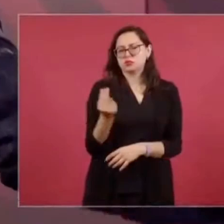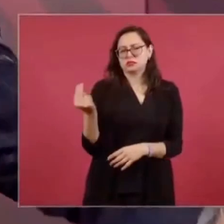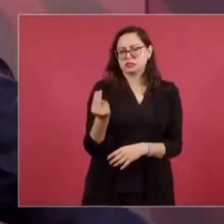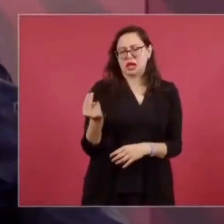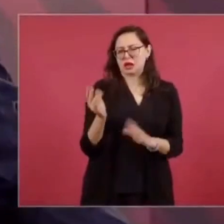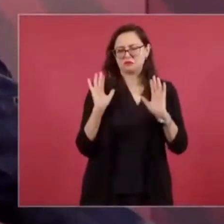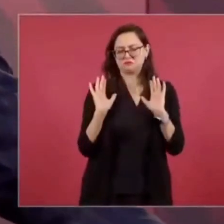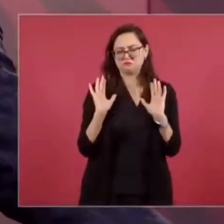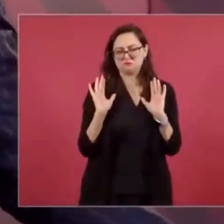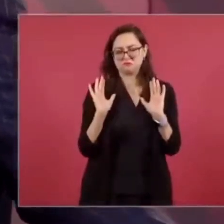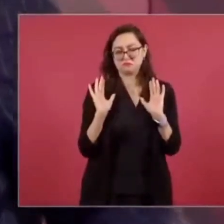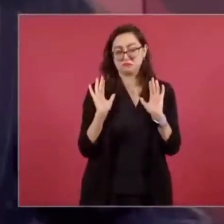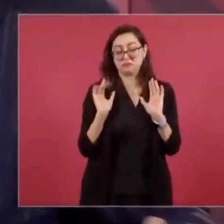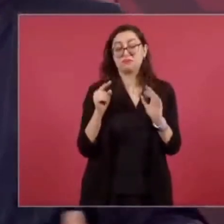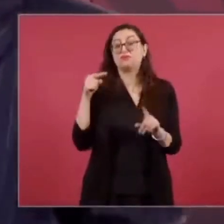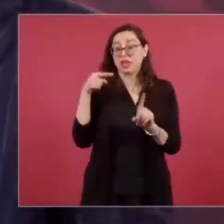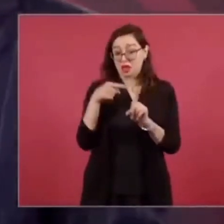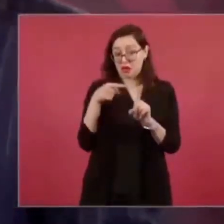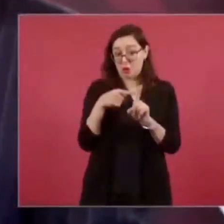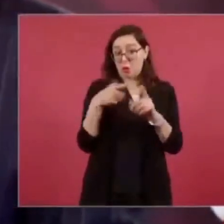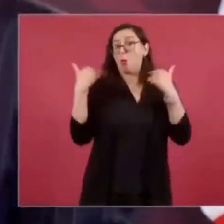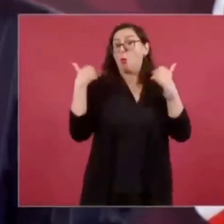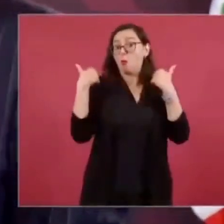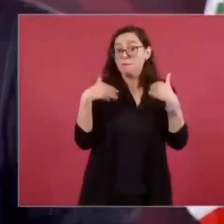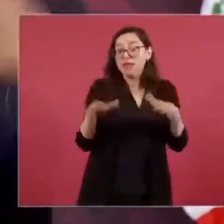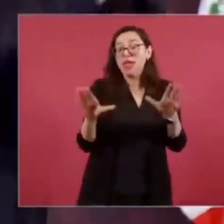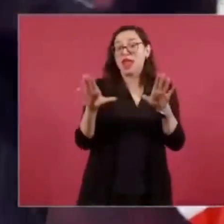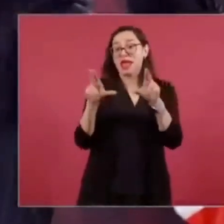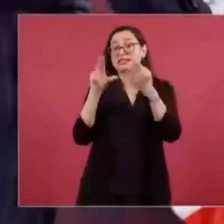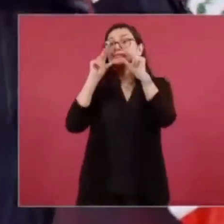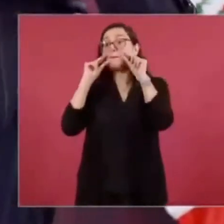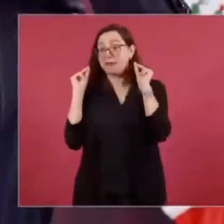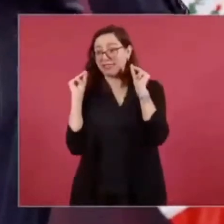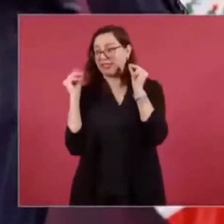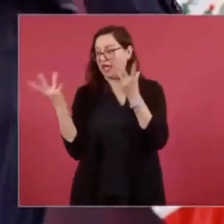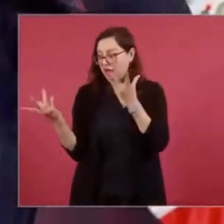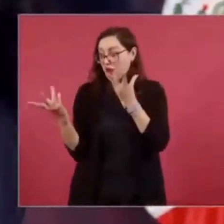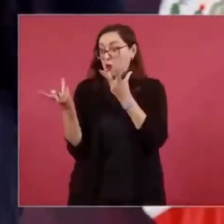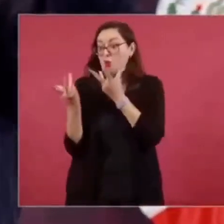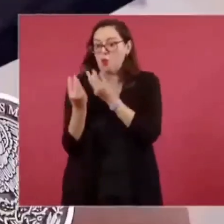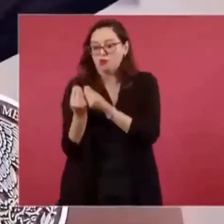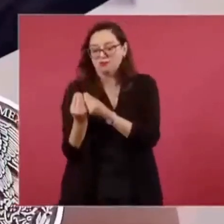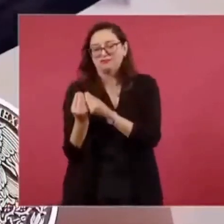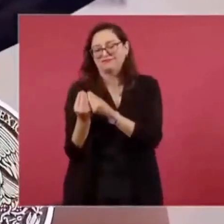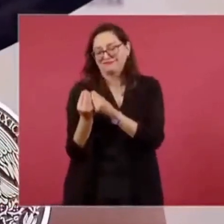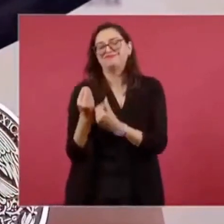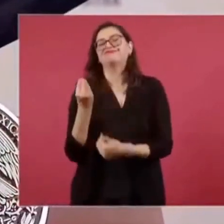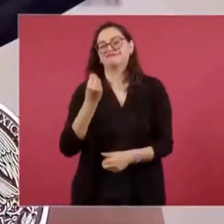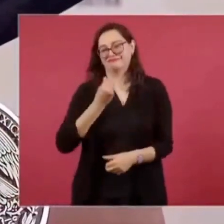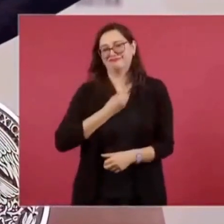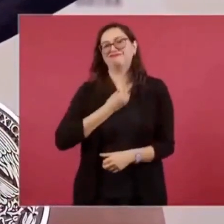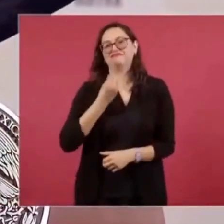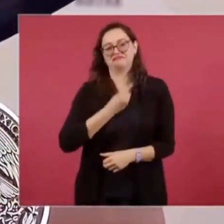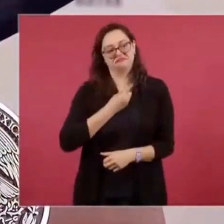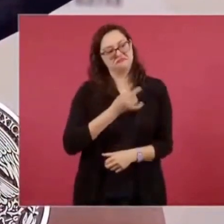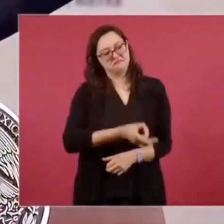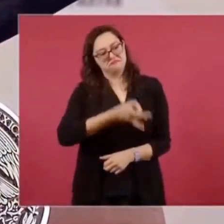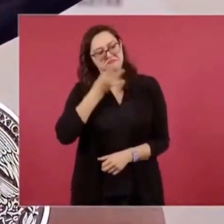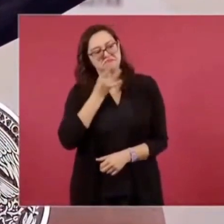con los zapatistas, hubiese resistido el embate